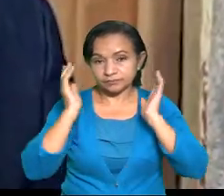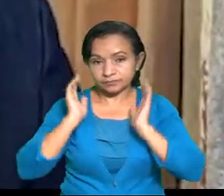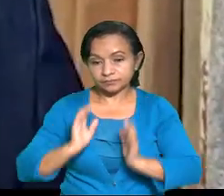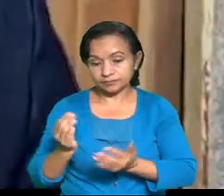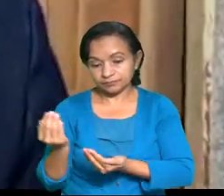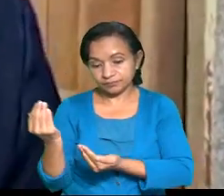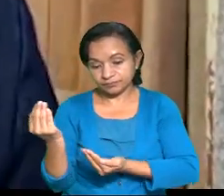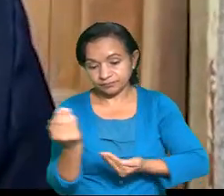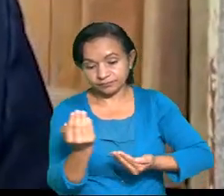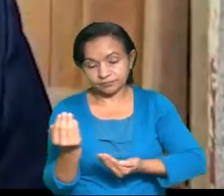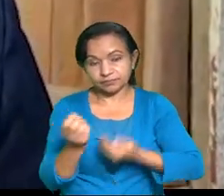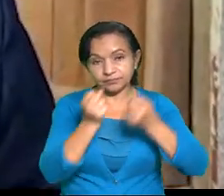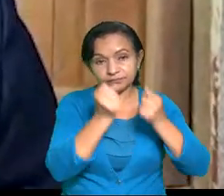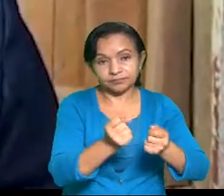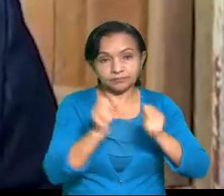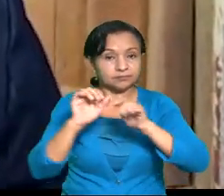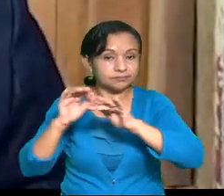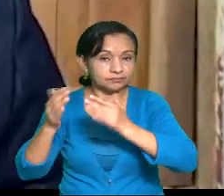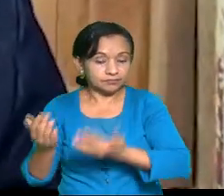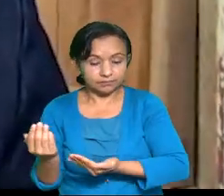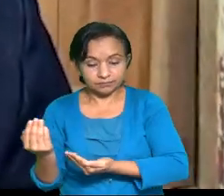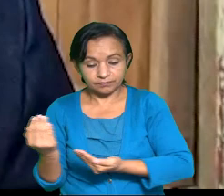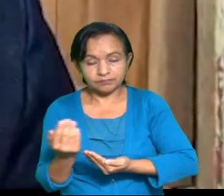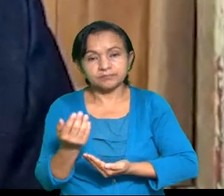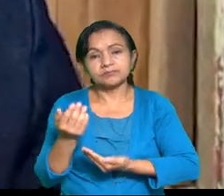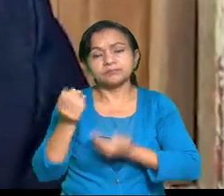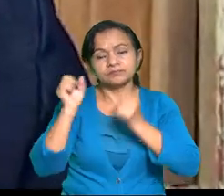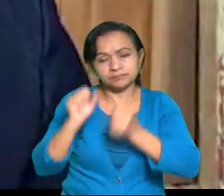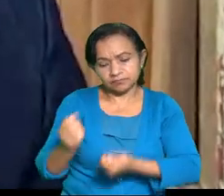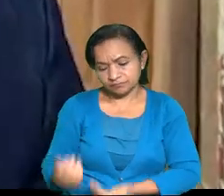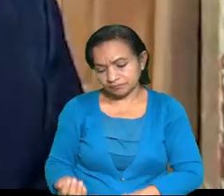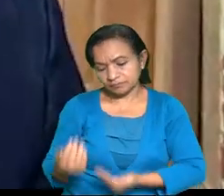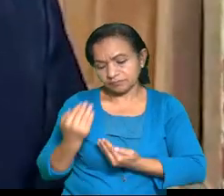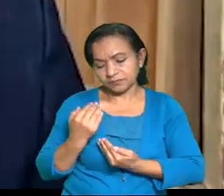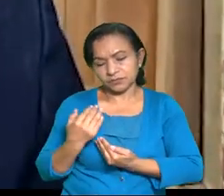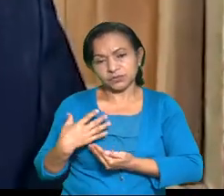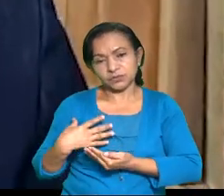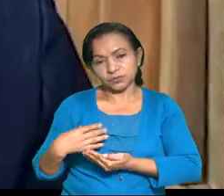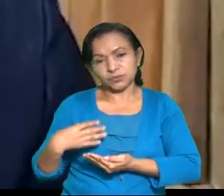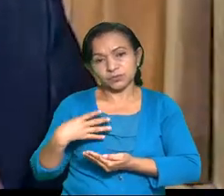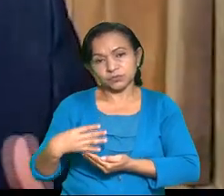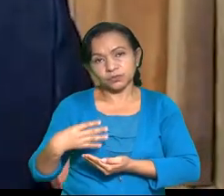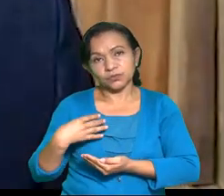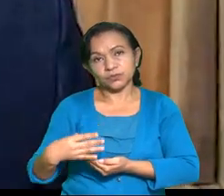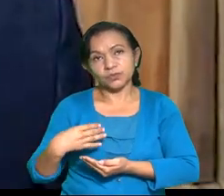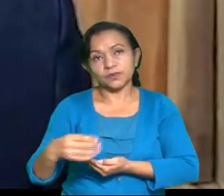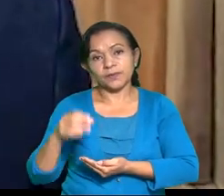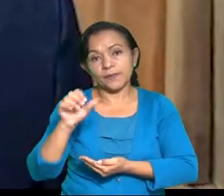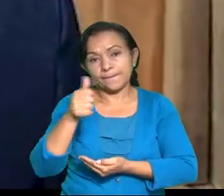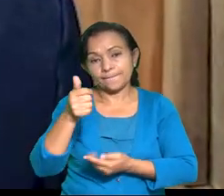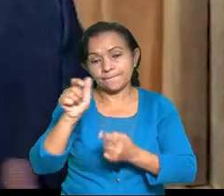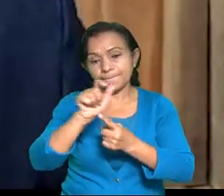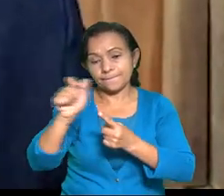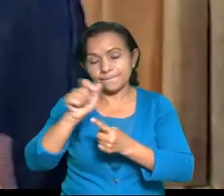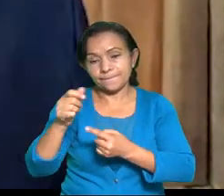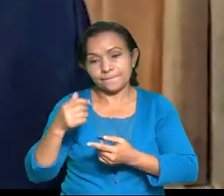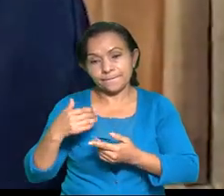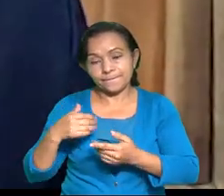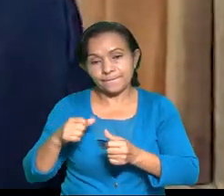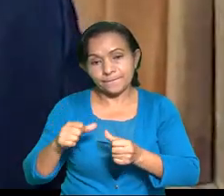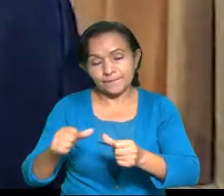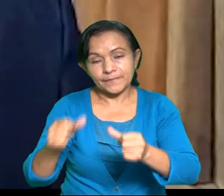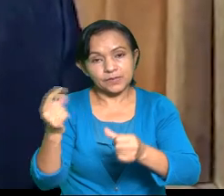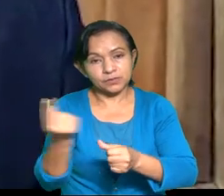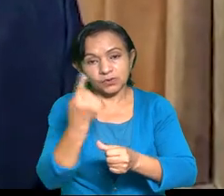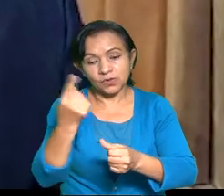del niño o la niña. Se puede amamantar de manera exclusiva durante los primeros 6 meses, es decir, solo